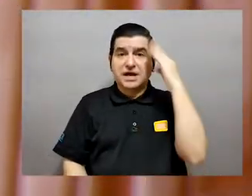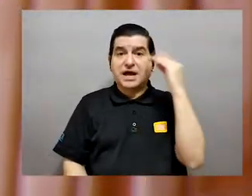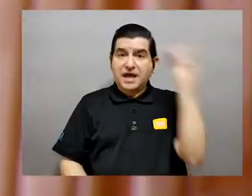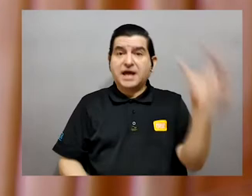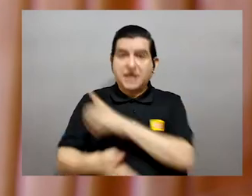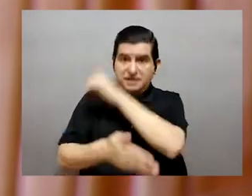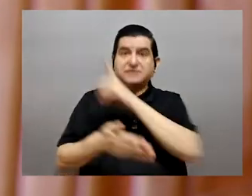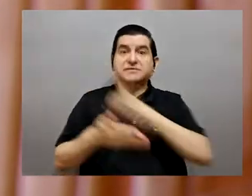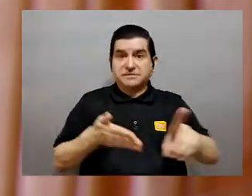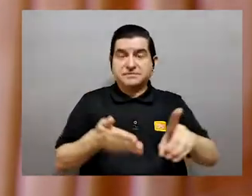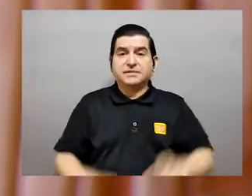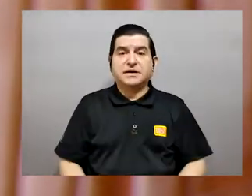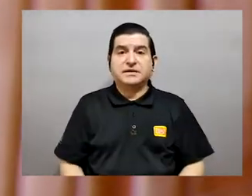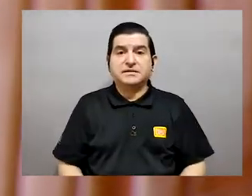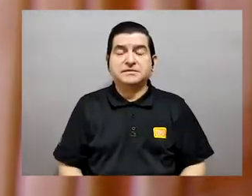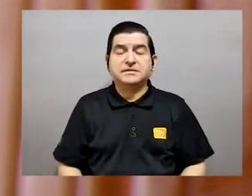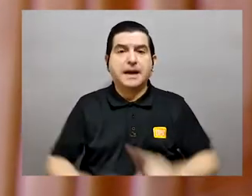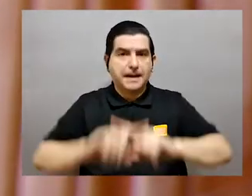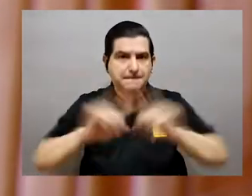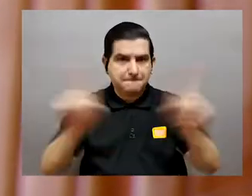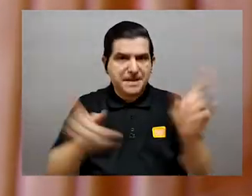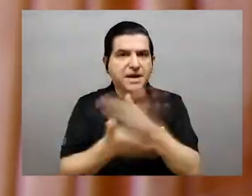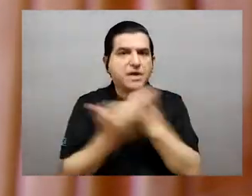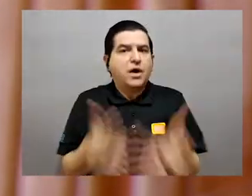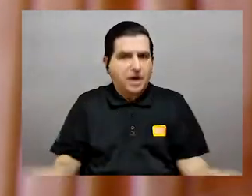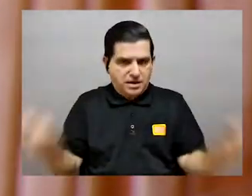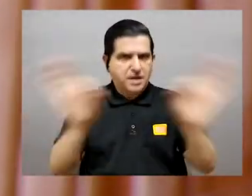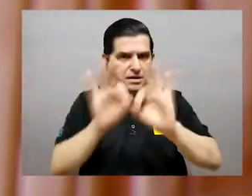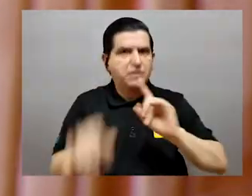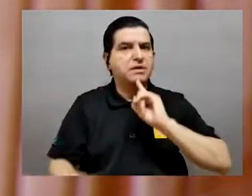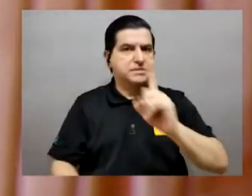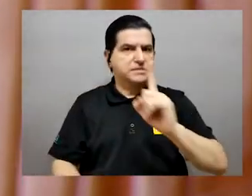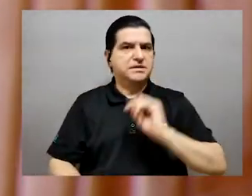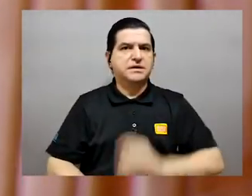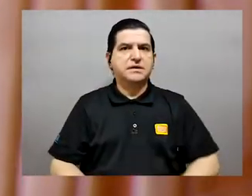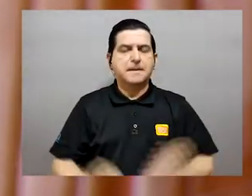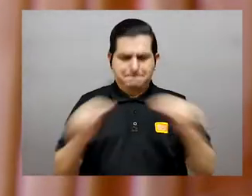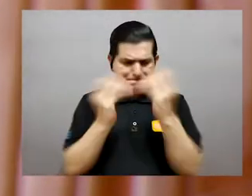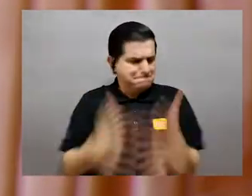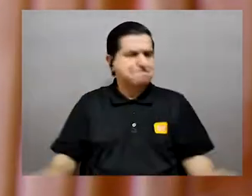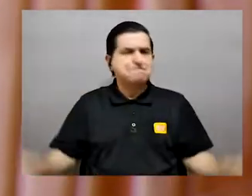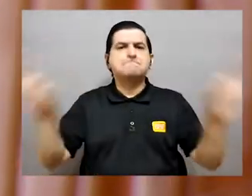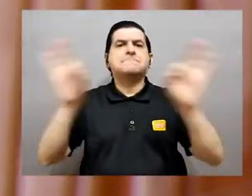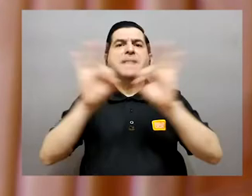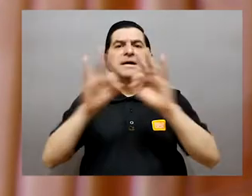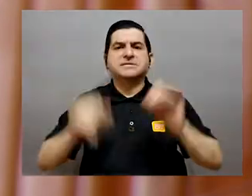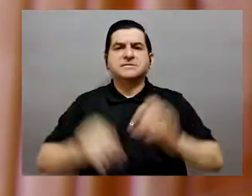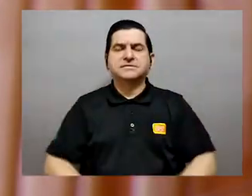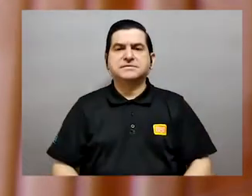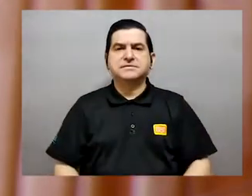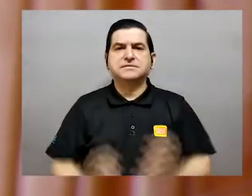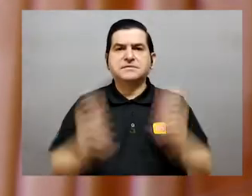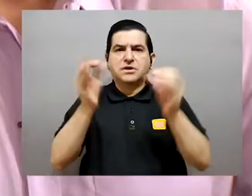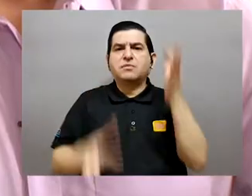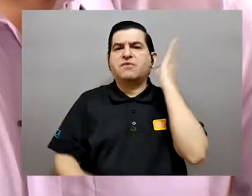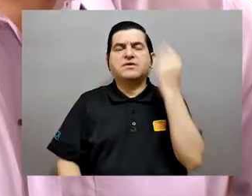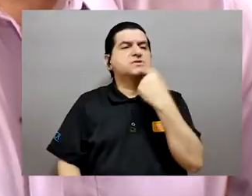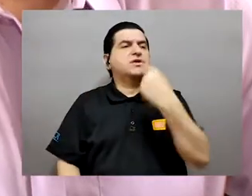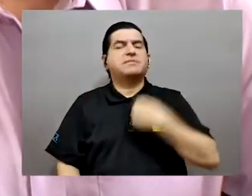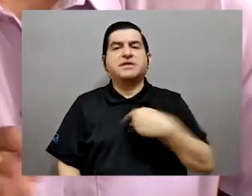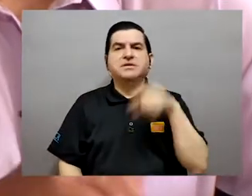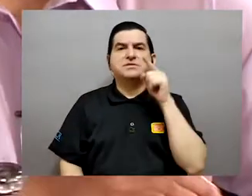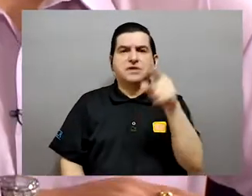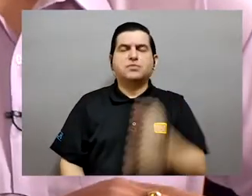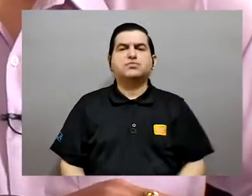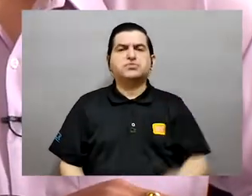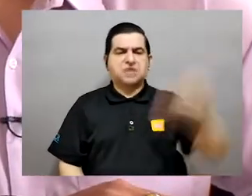que me daba trabajo, y era para que le limpiara el jardín. Entonces yo le cortaba el zacate, le limpiaba, le barría los patios, le limpiaba los vidrios, porque con